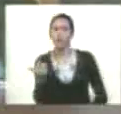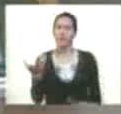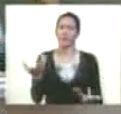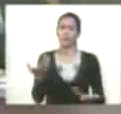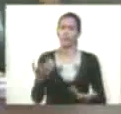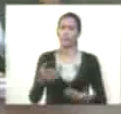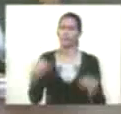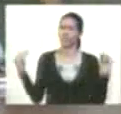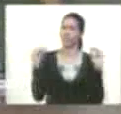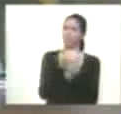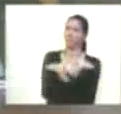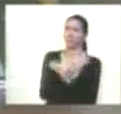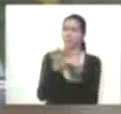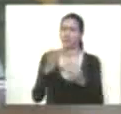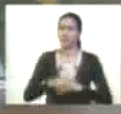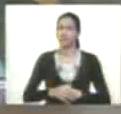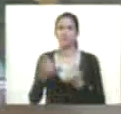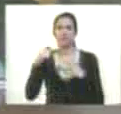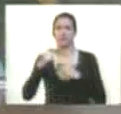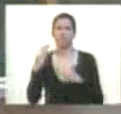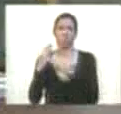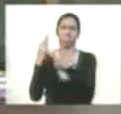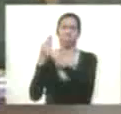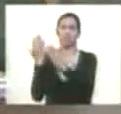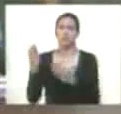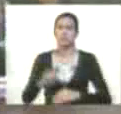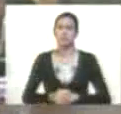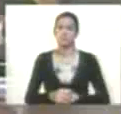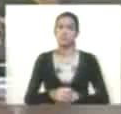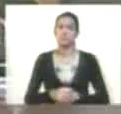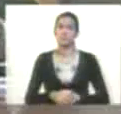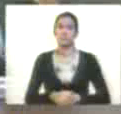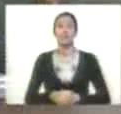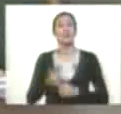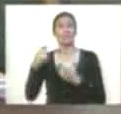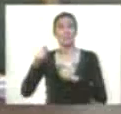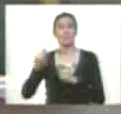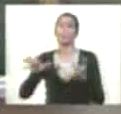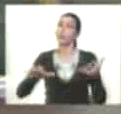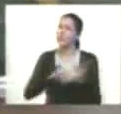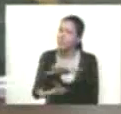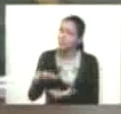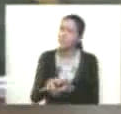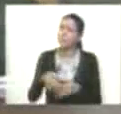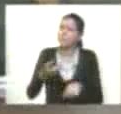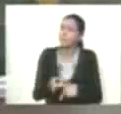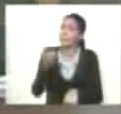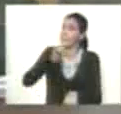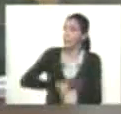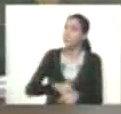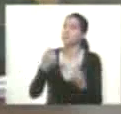este país se desestabilice y lleguemos a una gran crisis que están buscando.